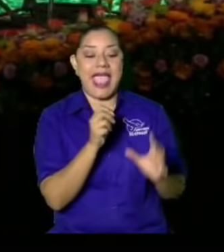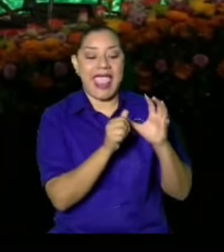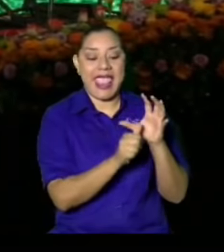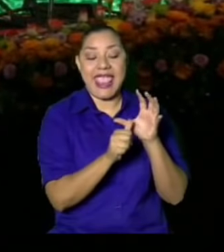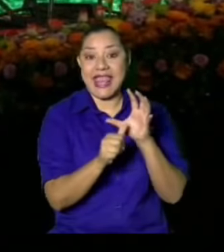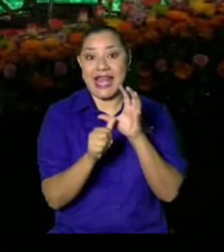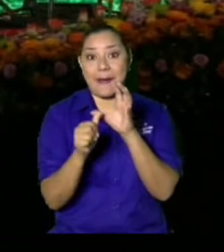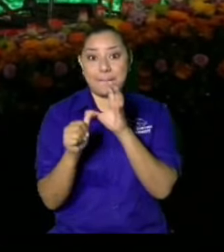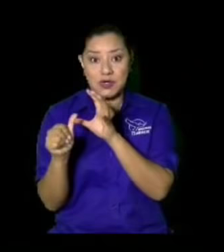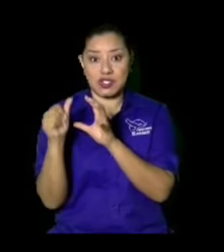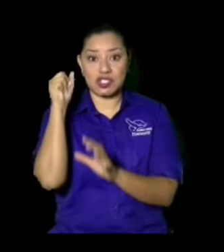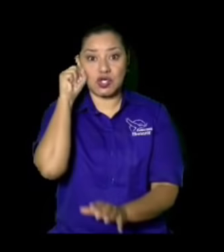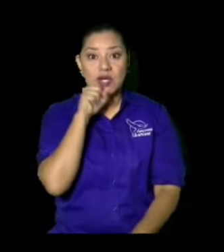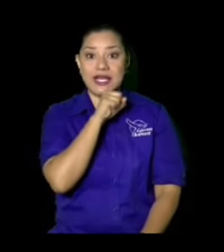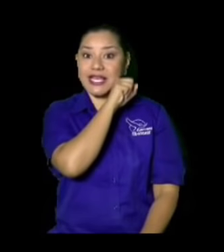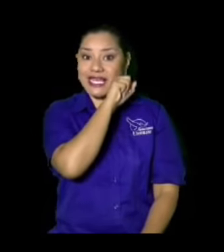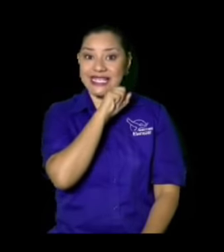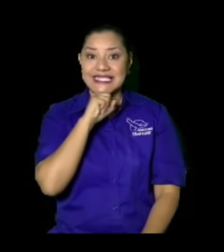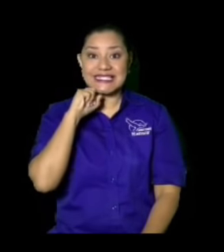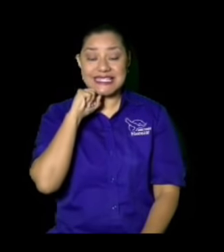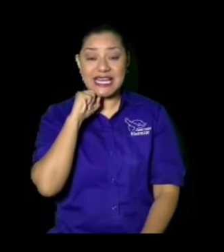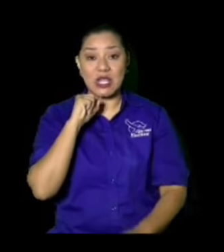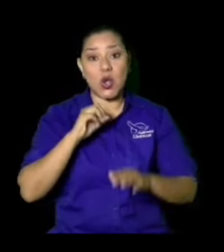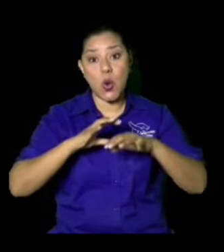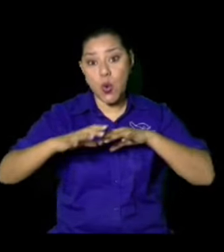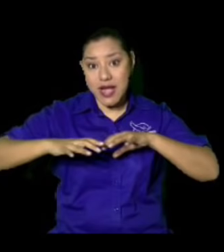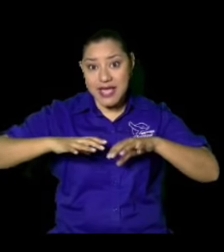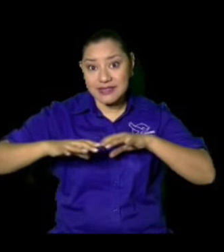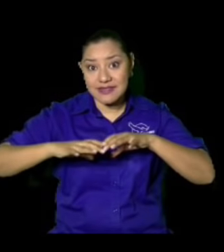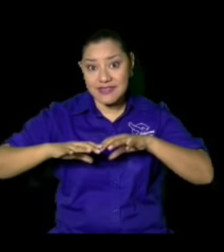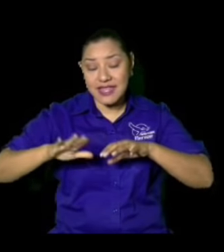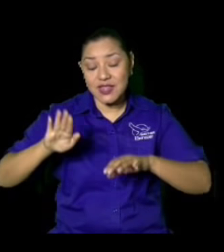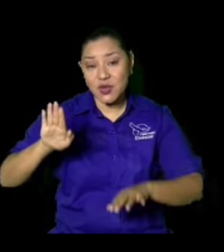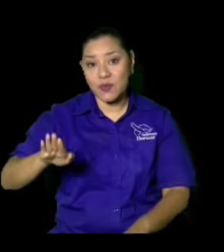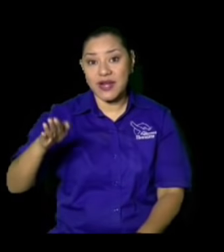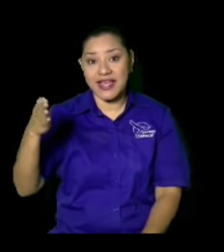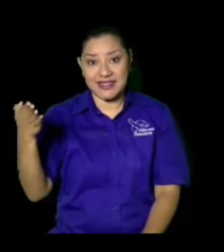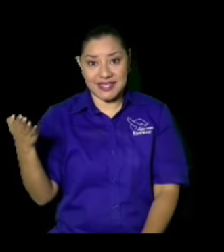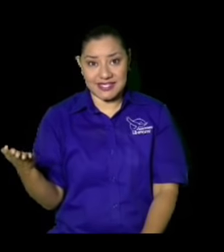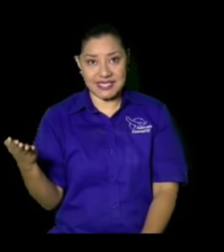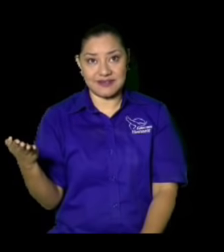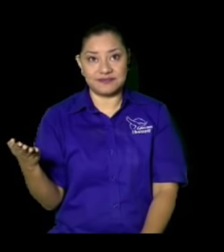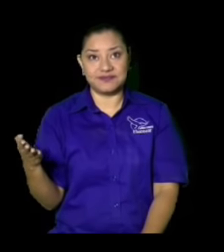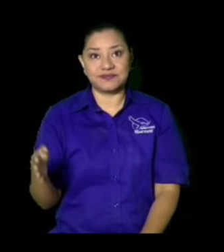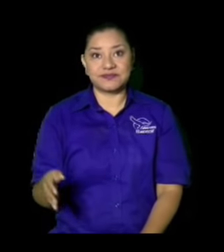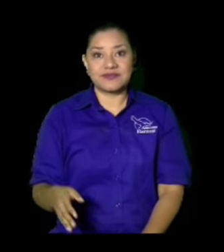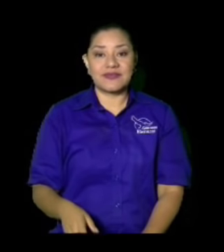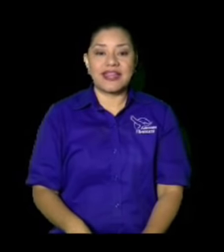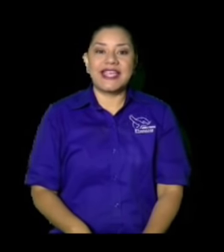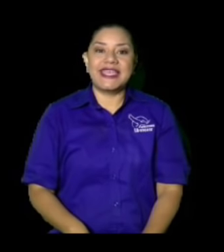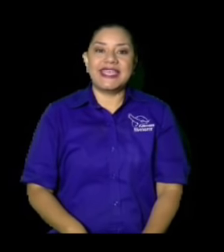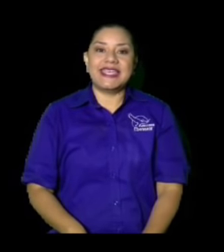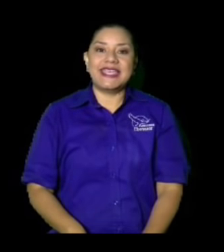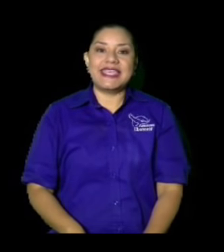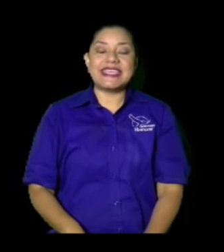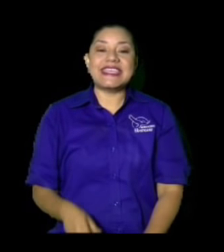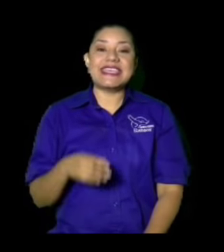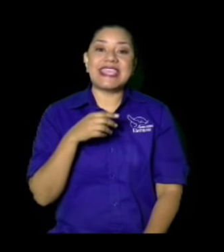había hecho una actividad como la de ayer. Y lo que decía mi hermano de